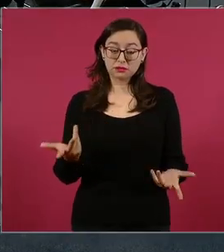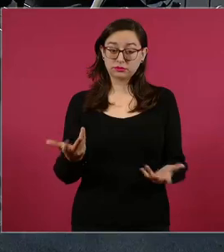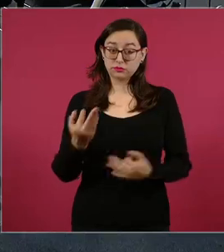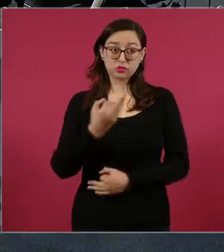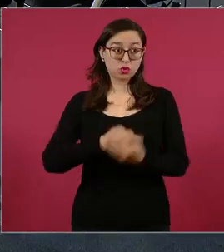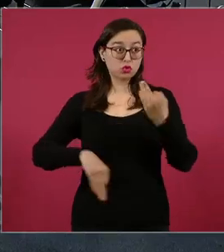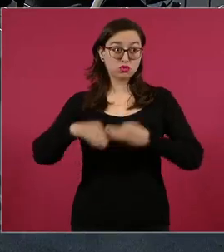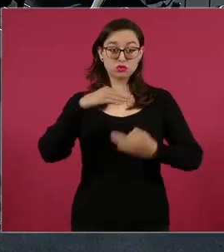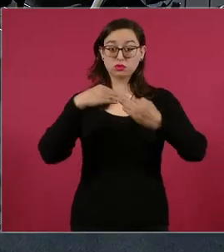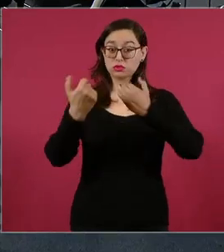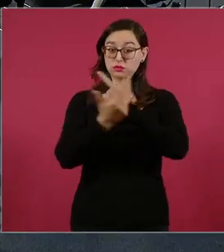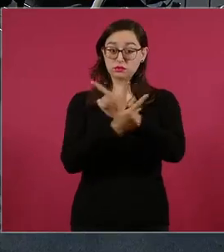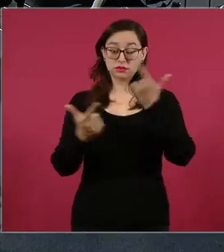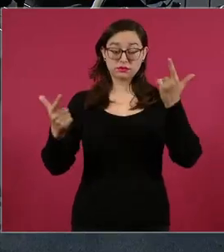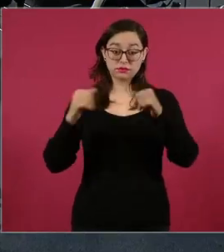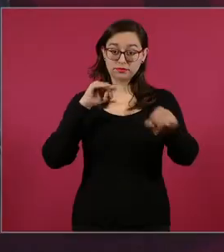garantizar,